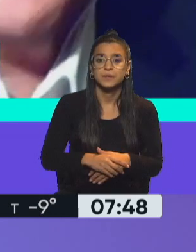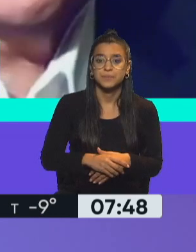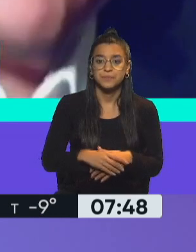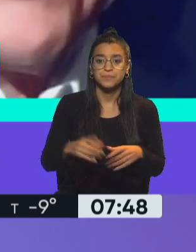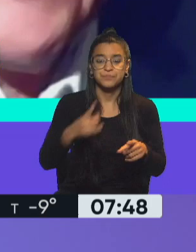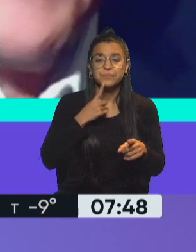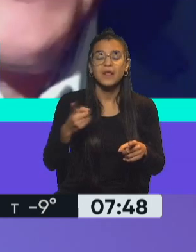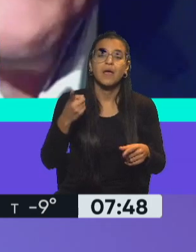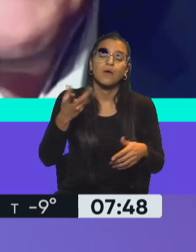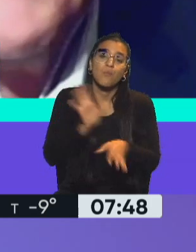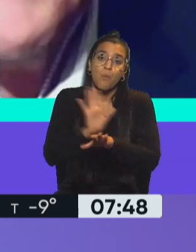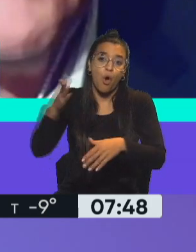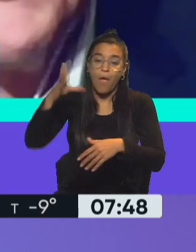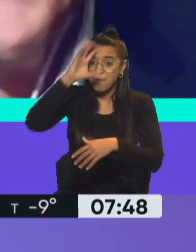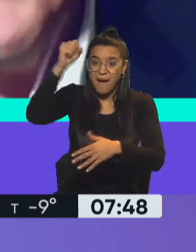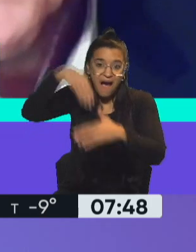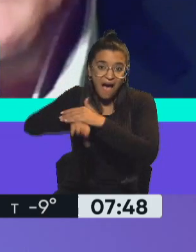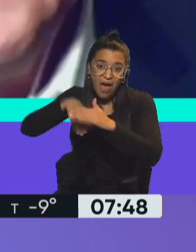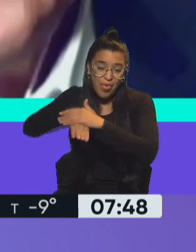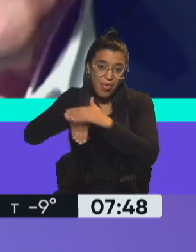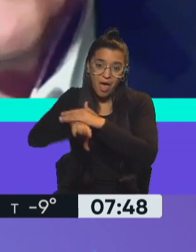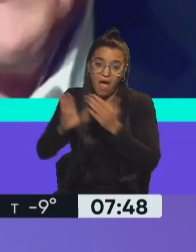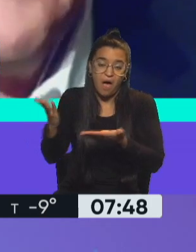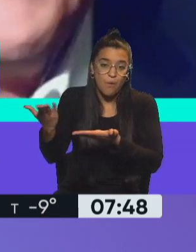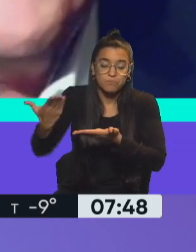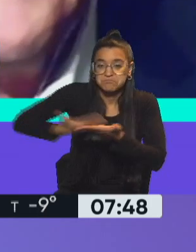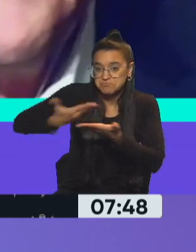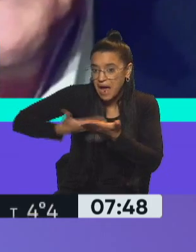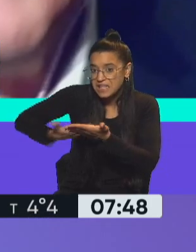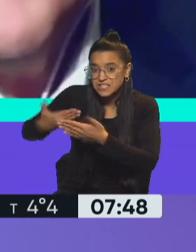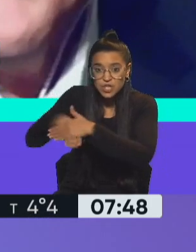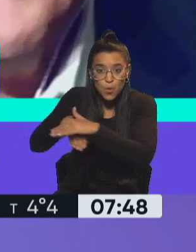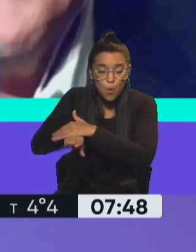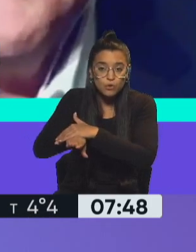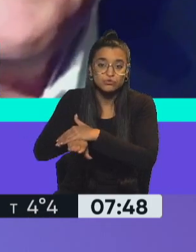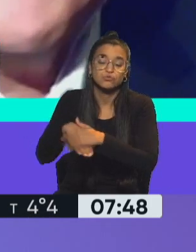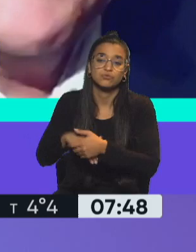en archivos de la Embajada, archivos que estaban totalmente